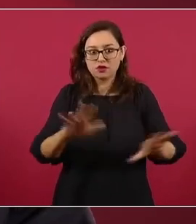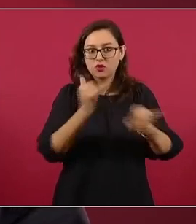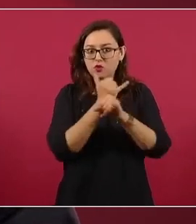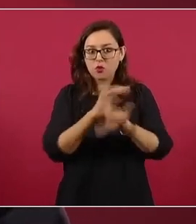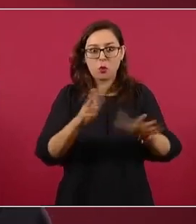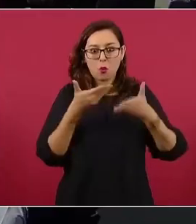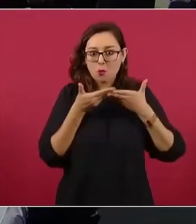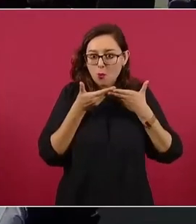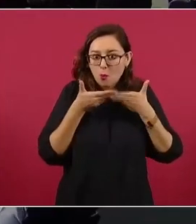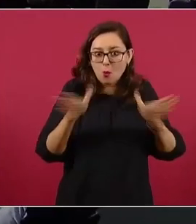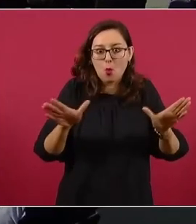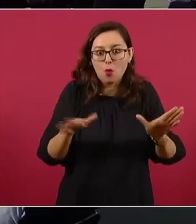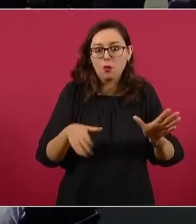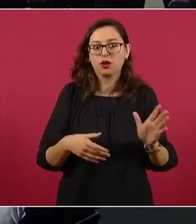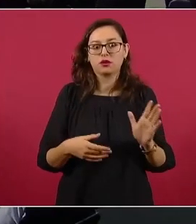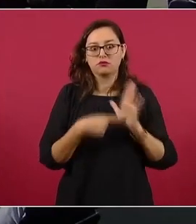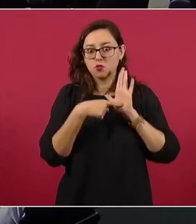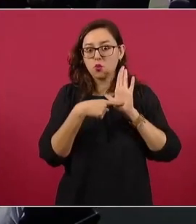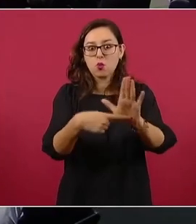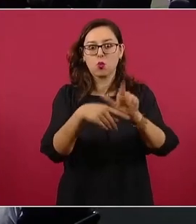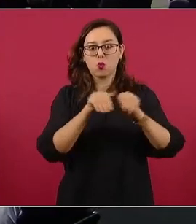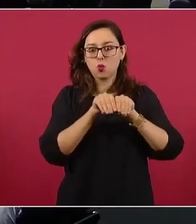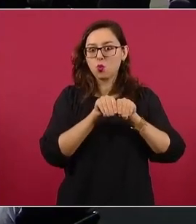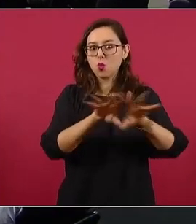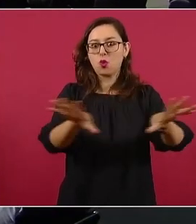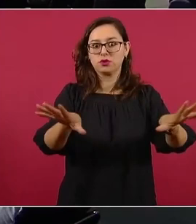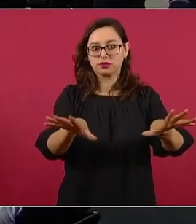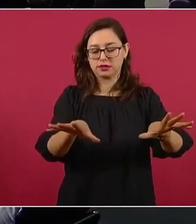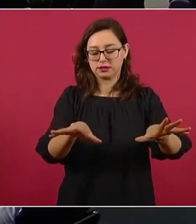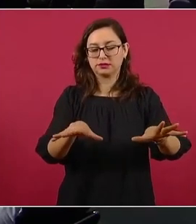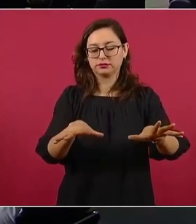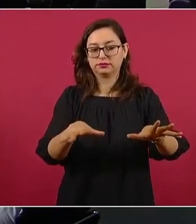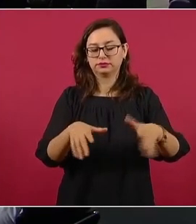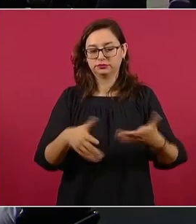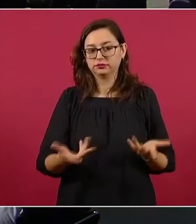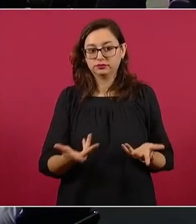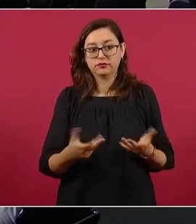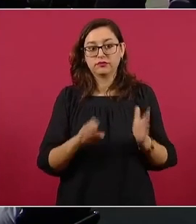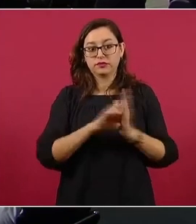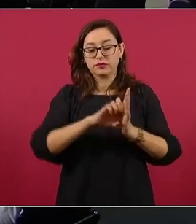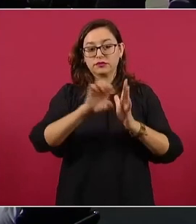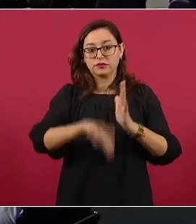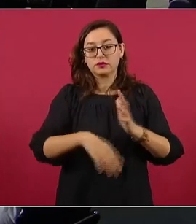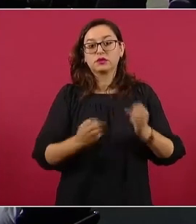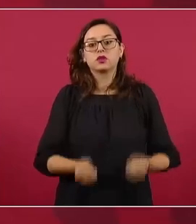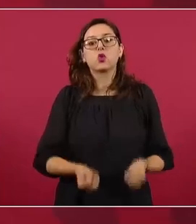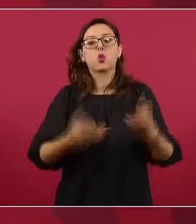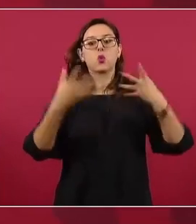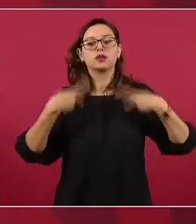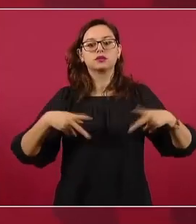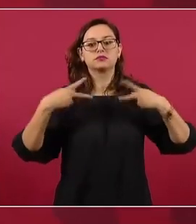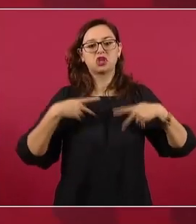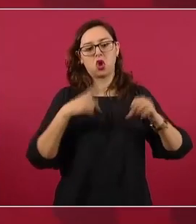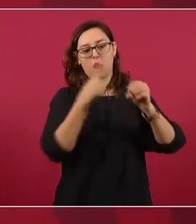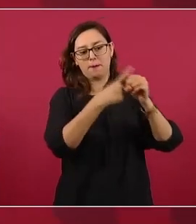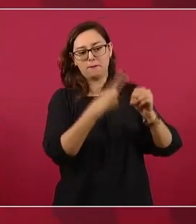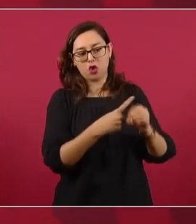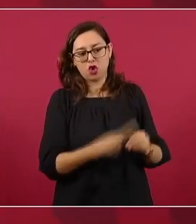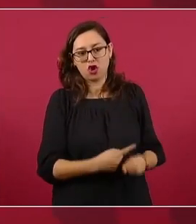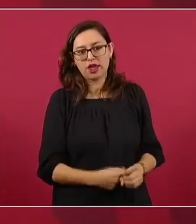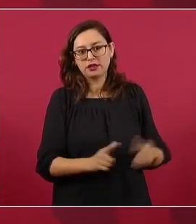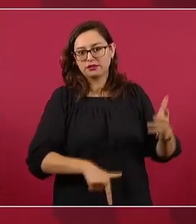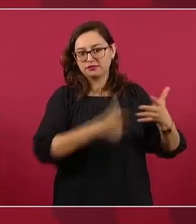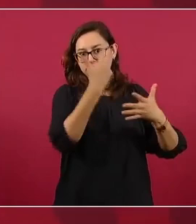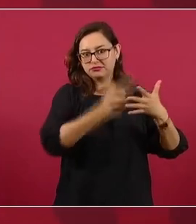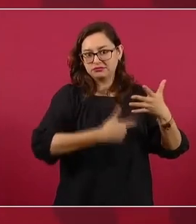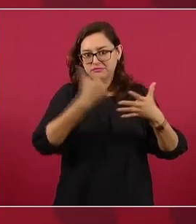ejemplo, los números de personas en las listas de personas bloqueadas.